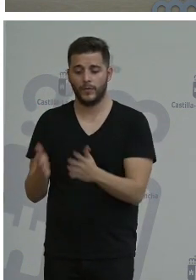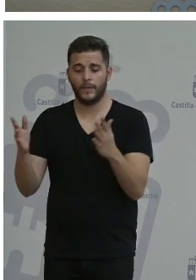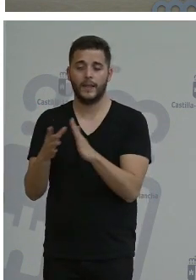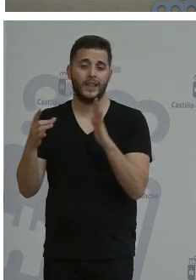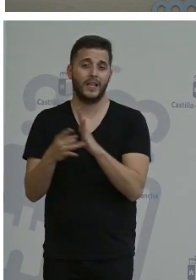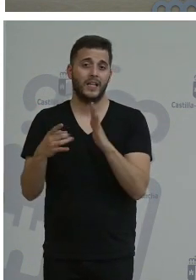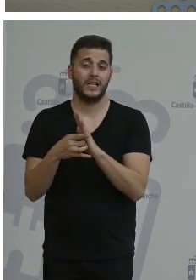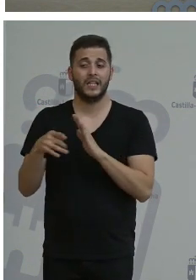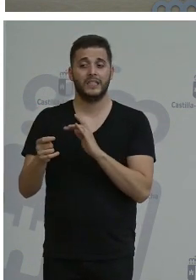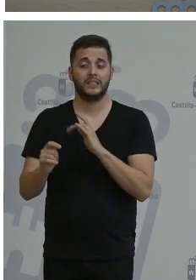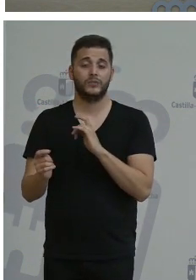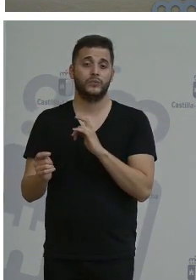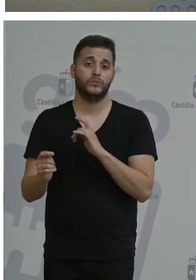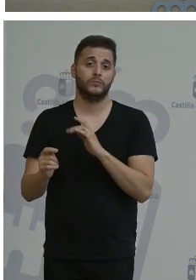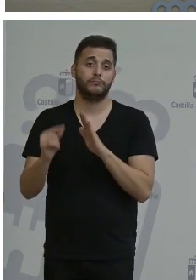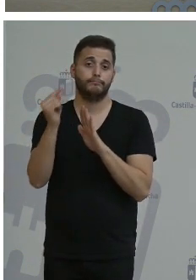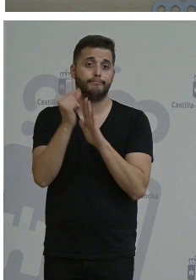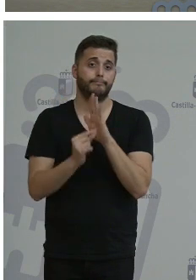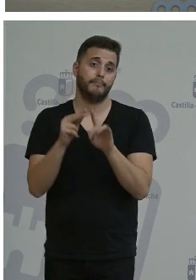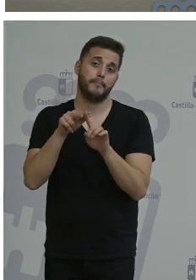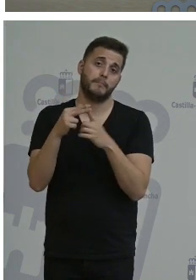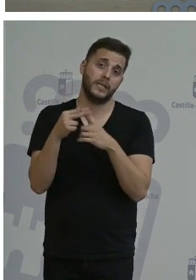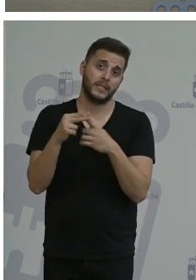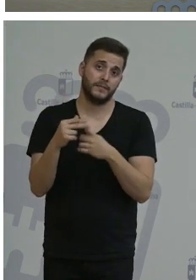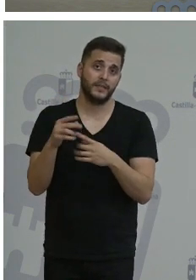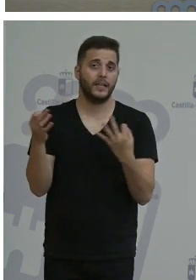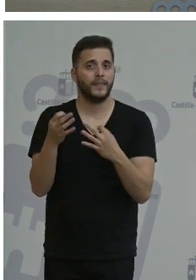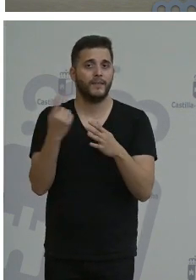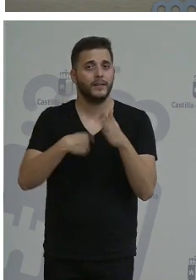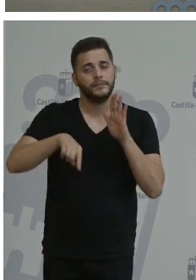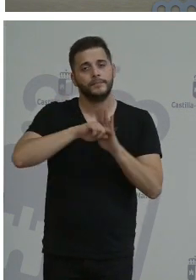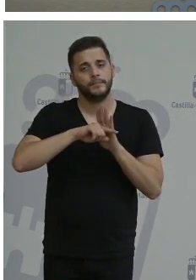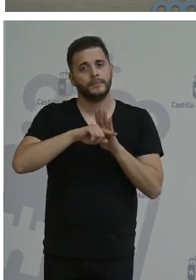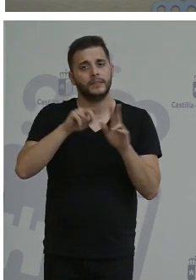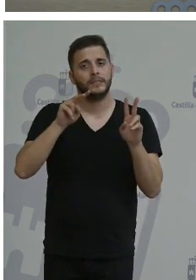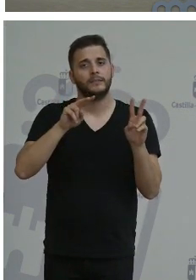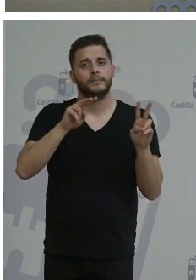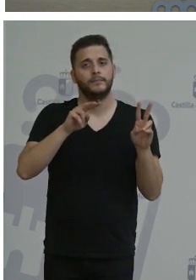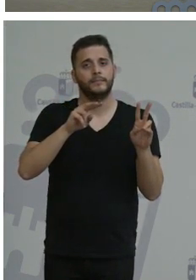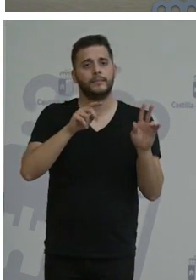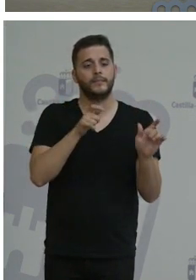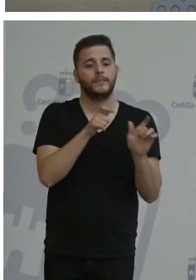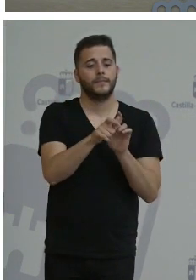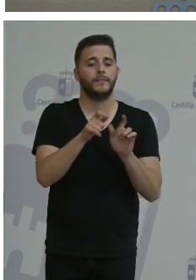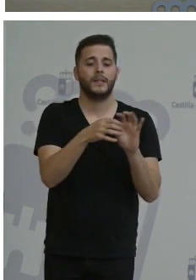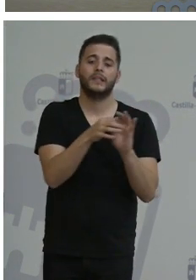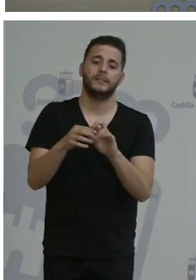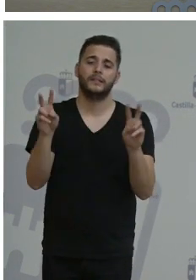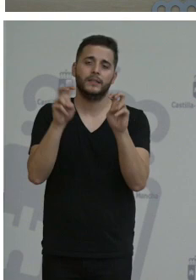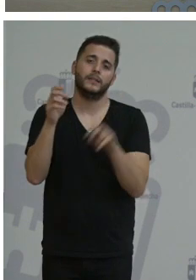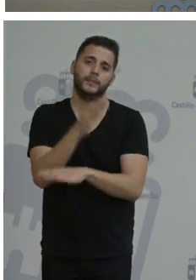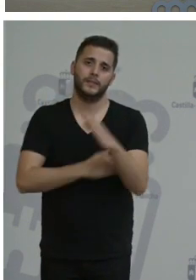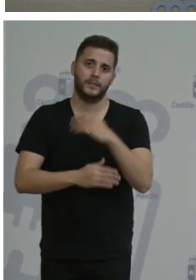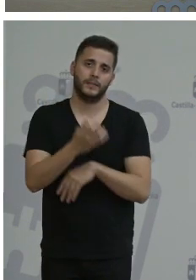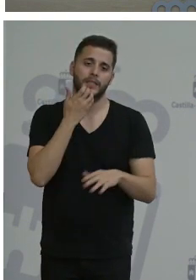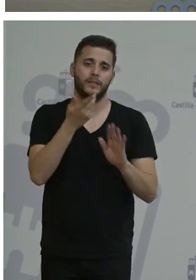mecanismos creemos que tienen que incorporar parámetros que estén relacionados con la discapacidad, que cuando hablemos de